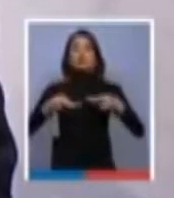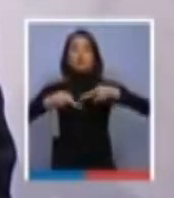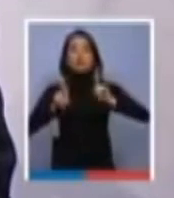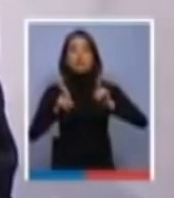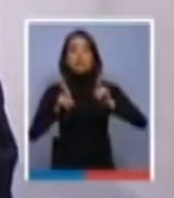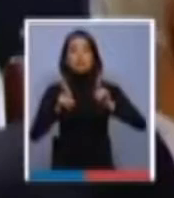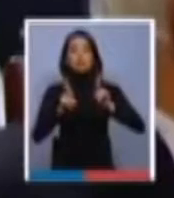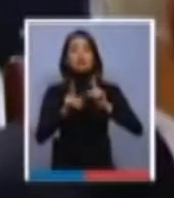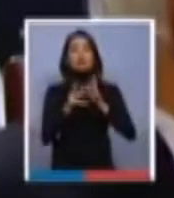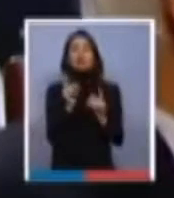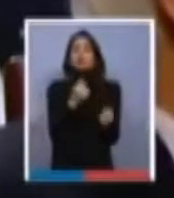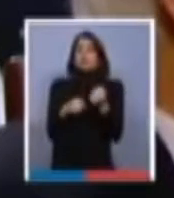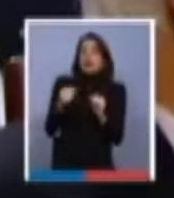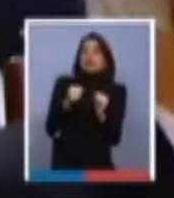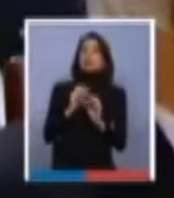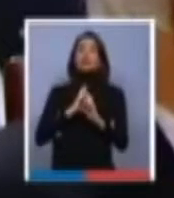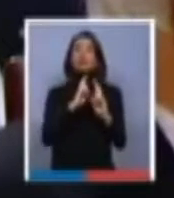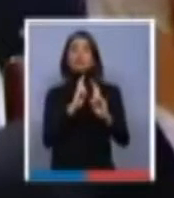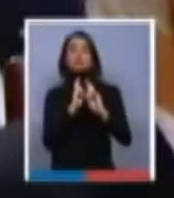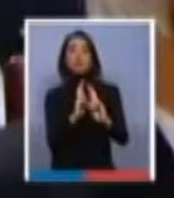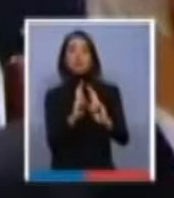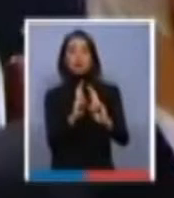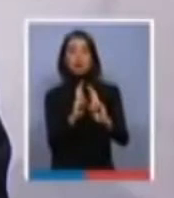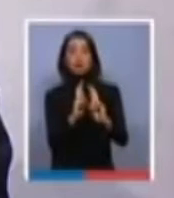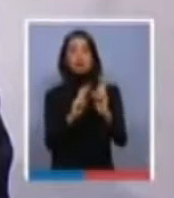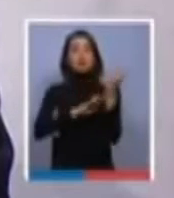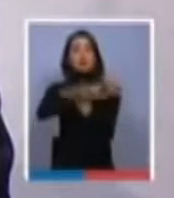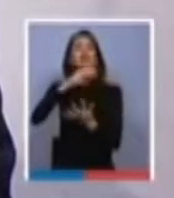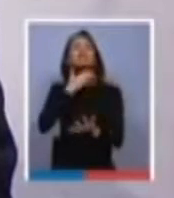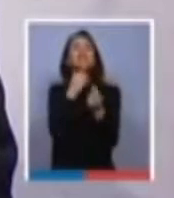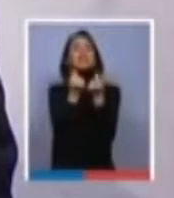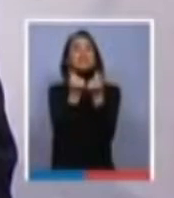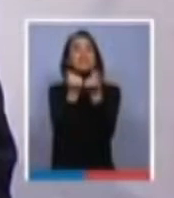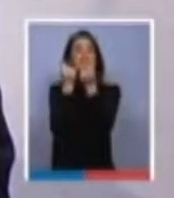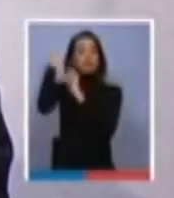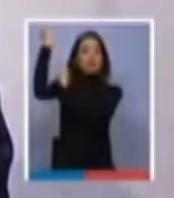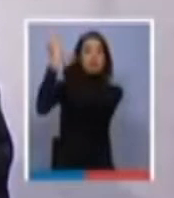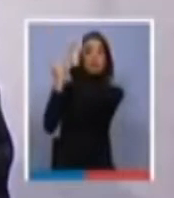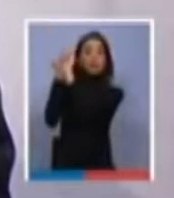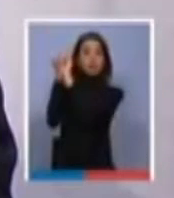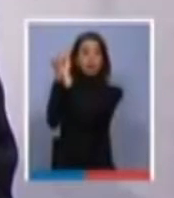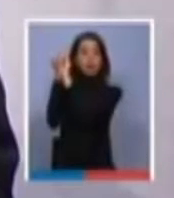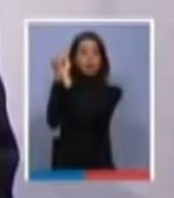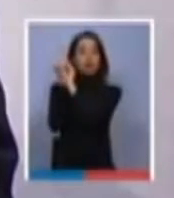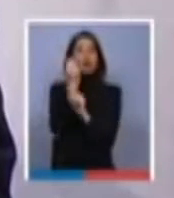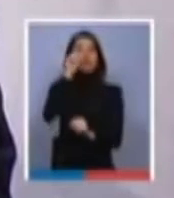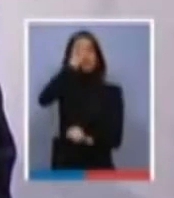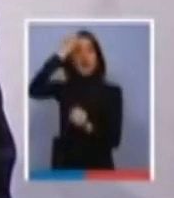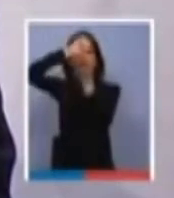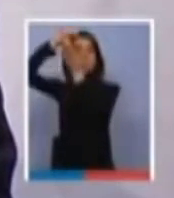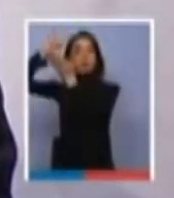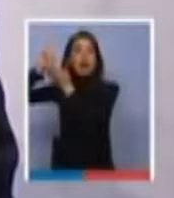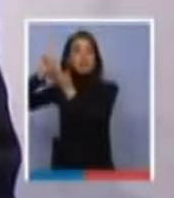pobreza sobre el 5% y sobre el nu9 de pobreza la meta de erradicar la extrema